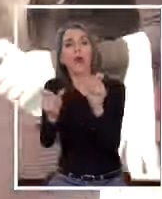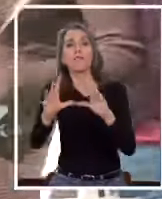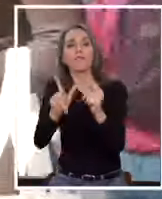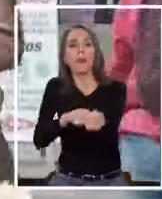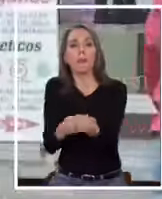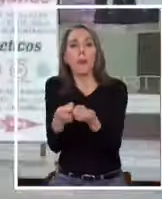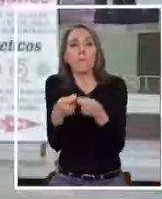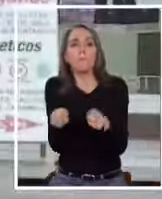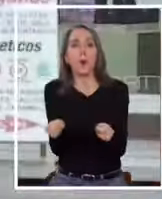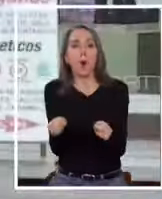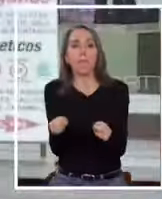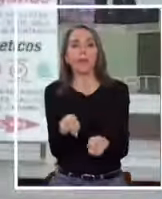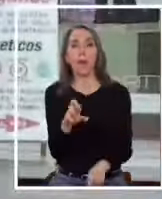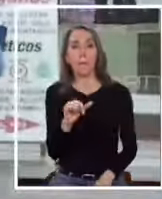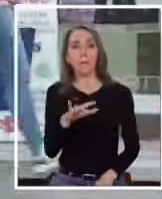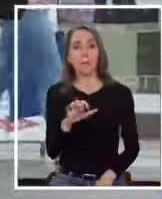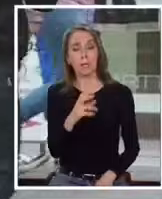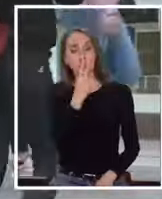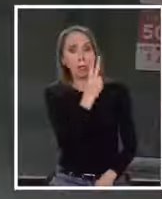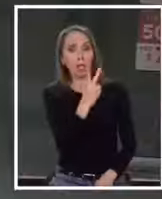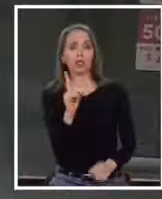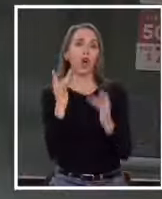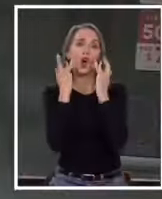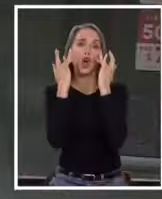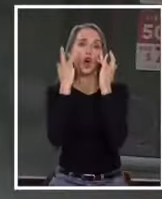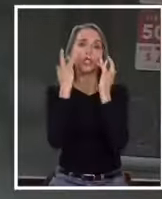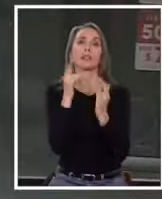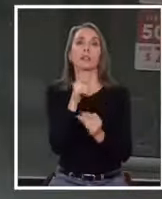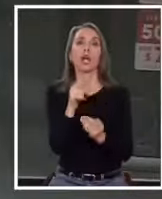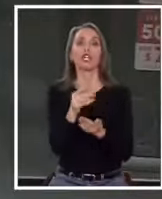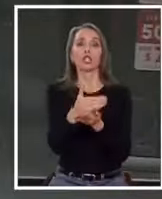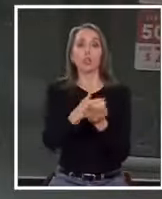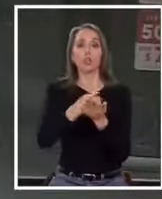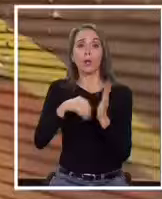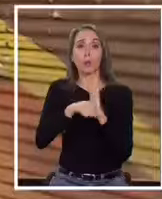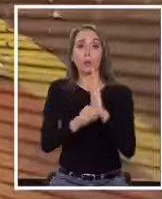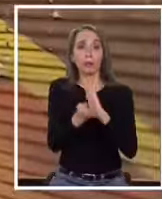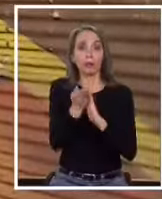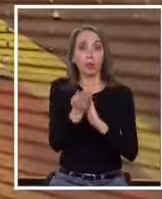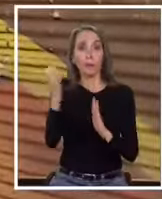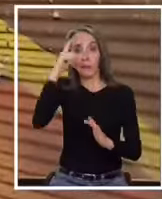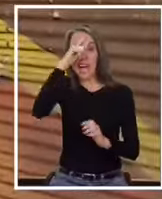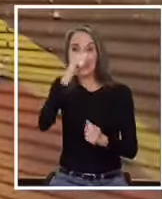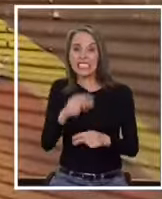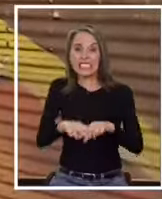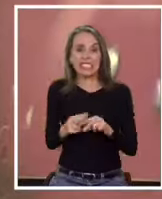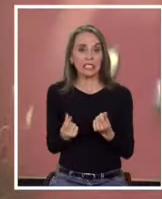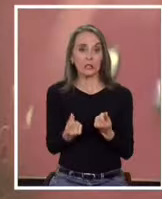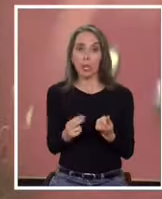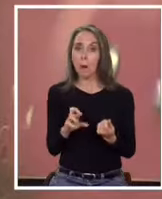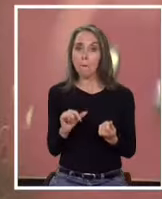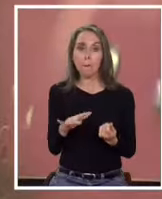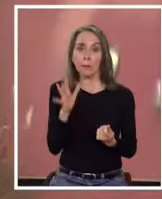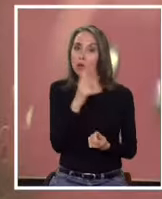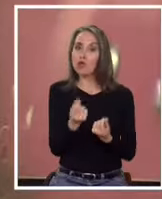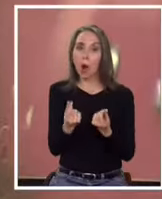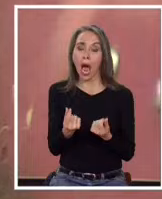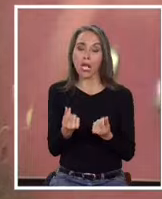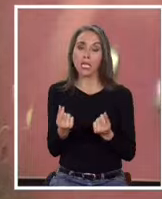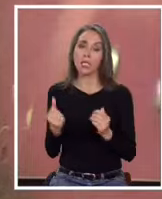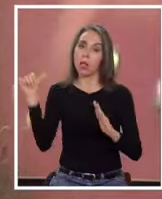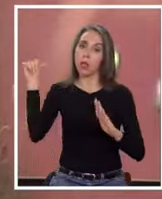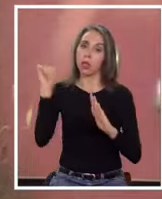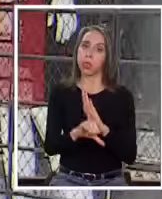Y las pymes tampoco quedaron contentas. Dicen que el aumento viene a complicar aún más a un sector golpeado y de forma